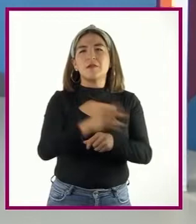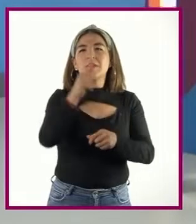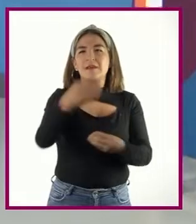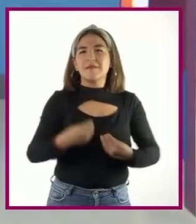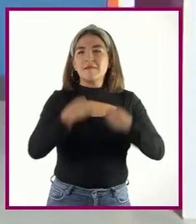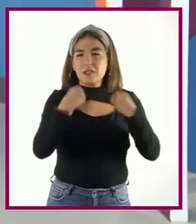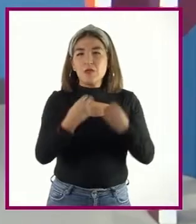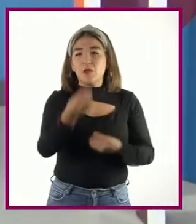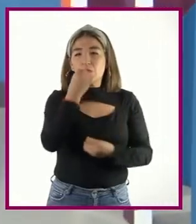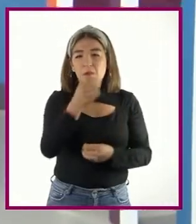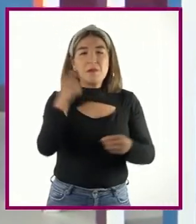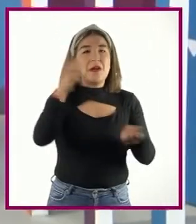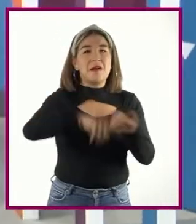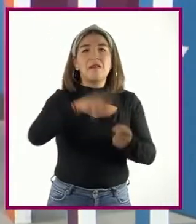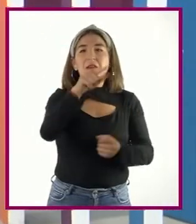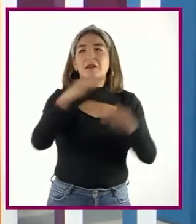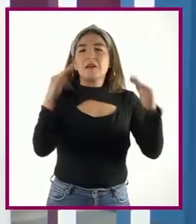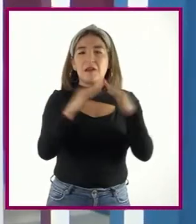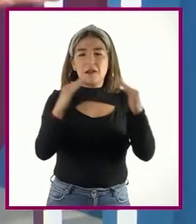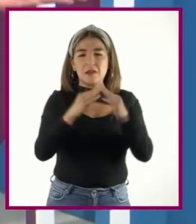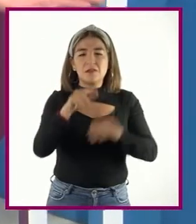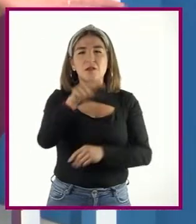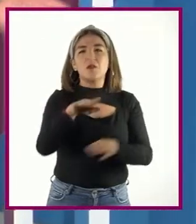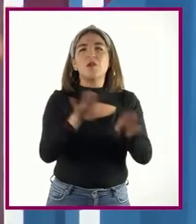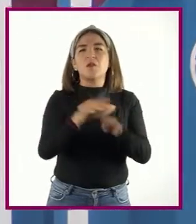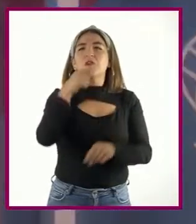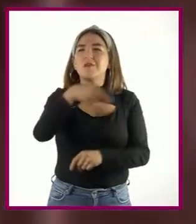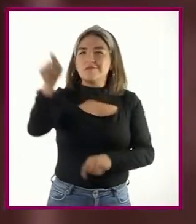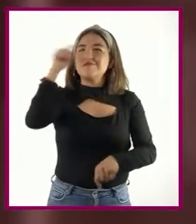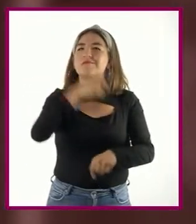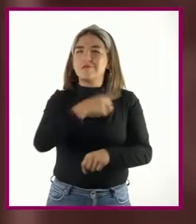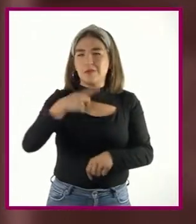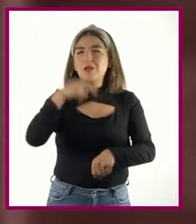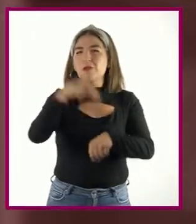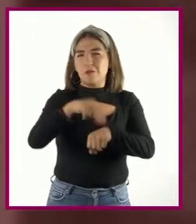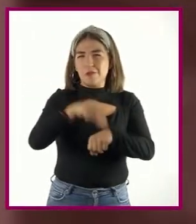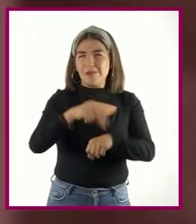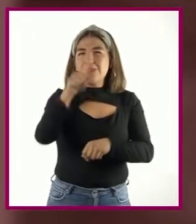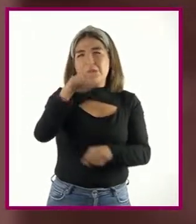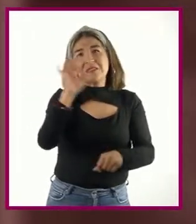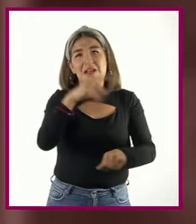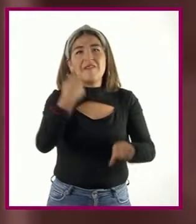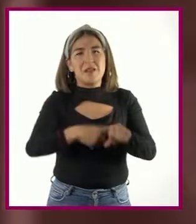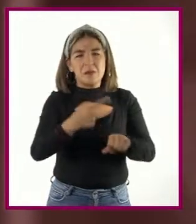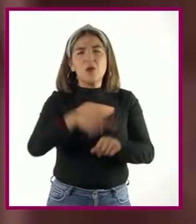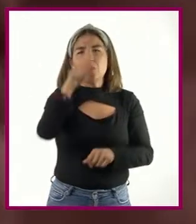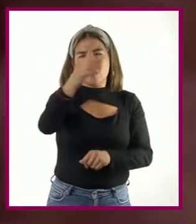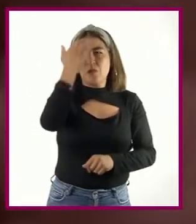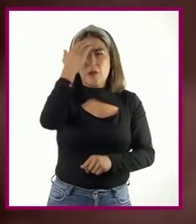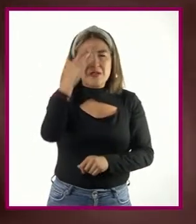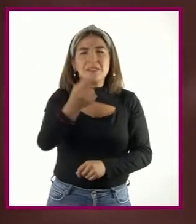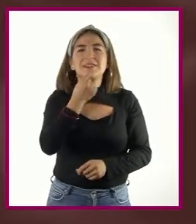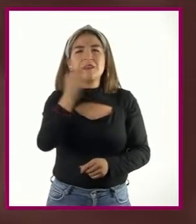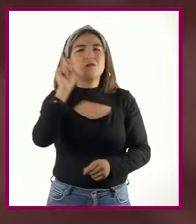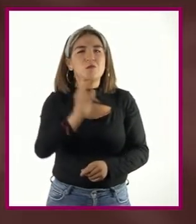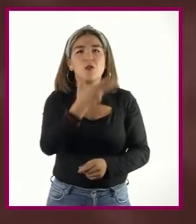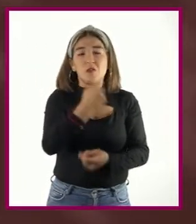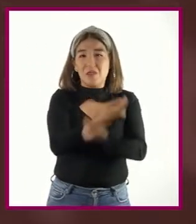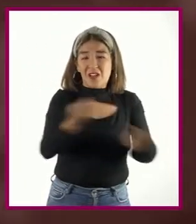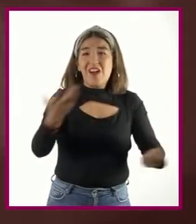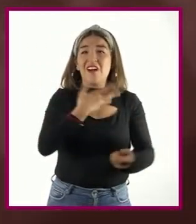y comen en una casa y van al médico si se enferman? ¿Conocen o han visto a niñas o niños que